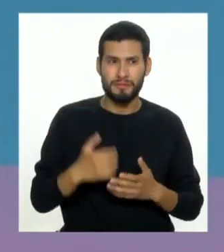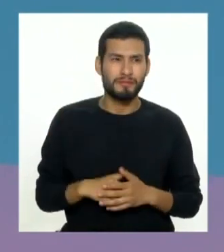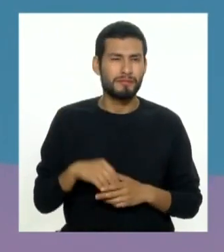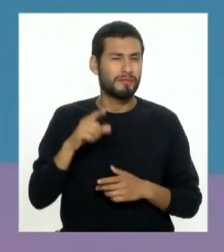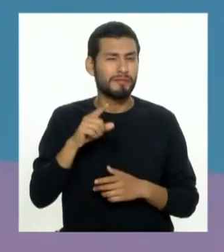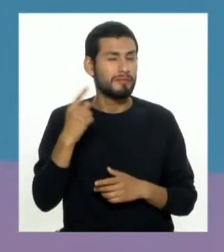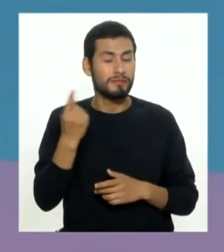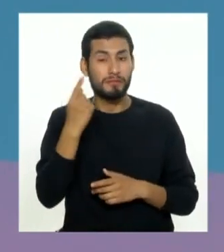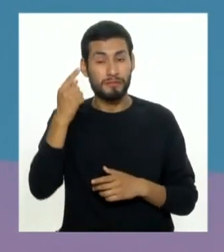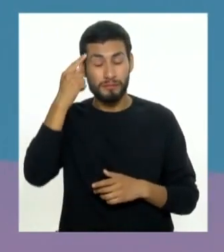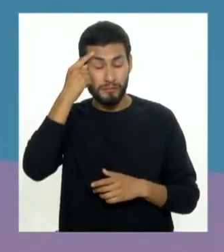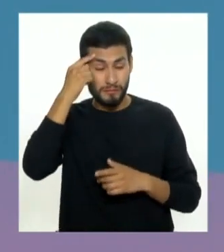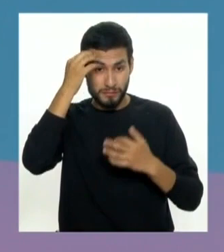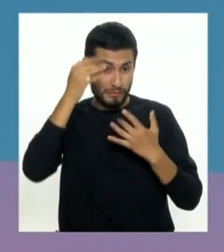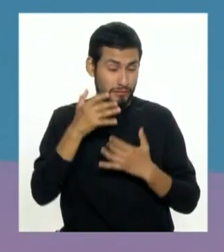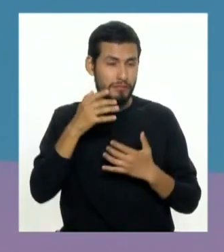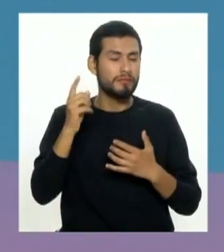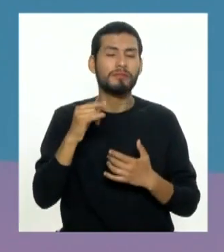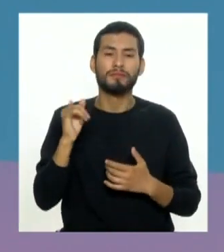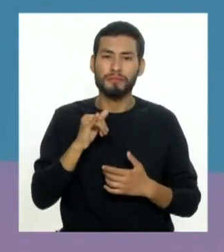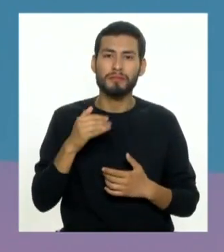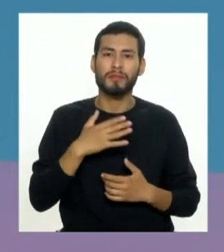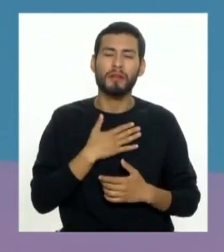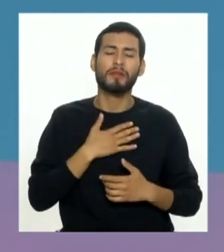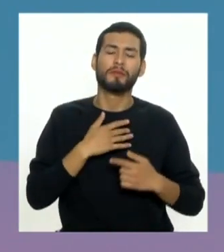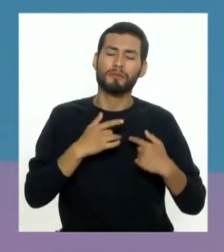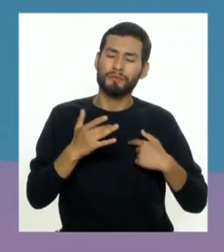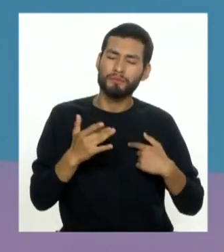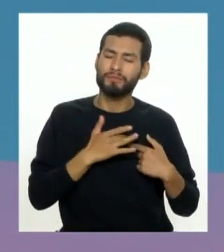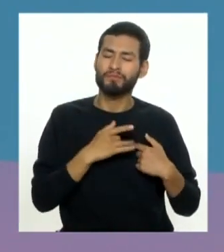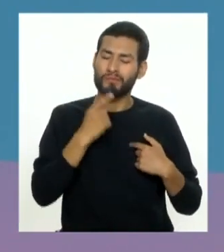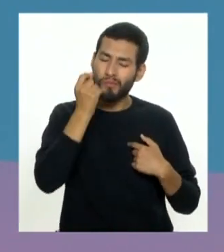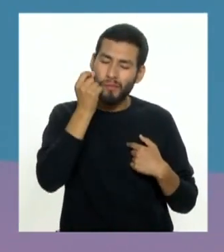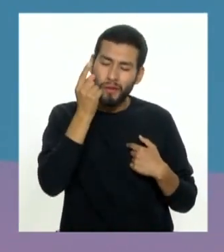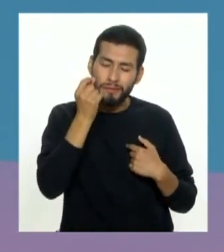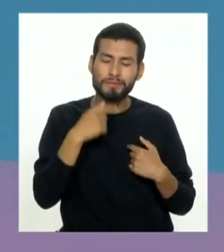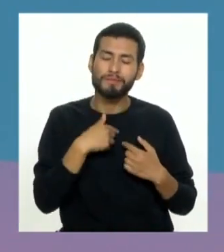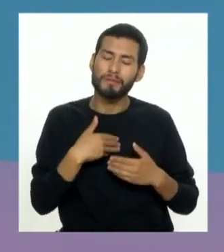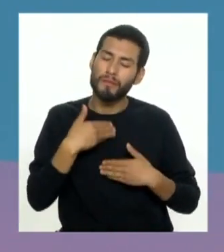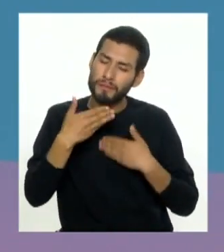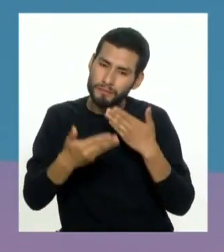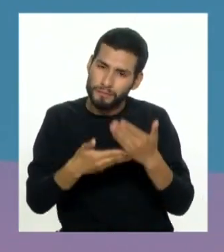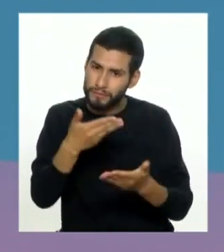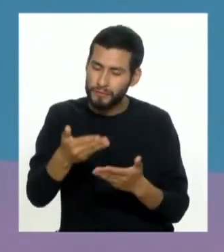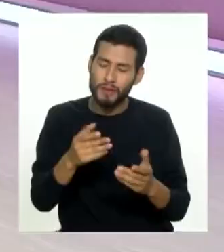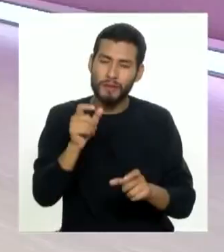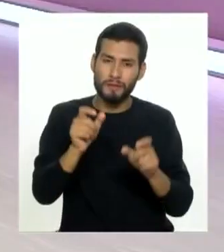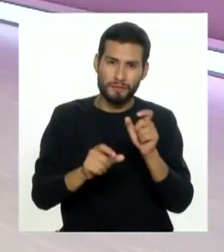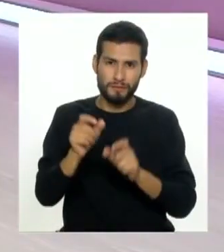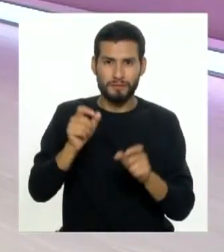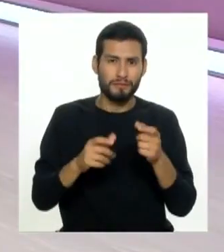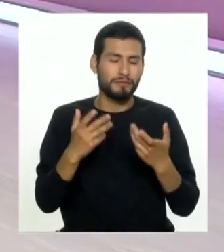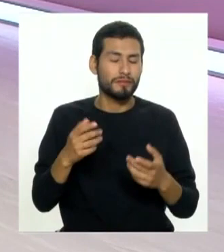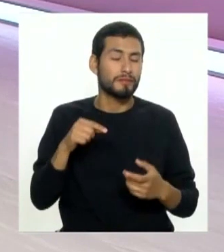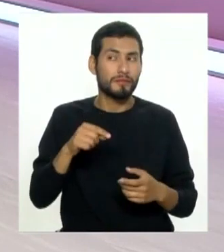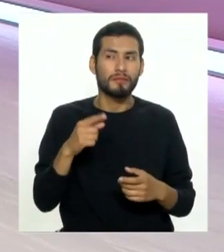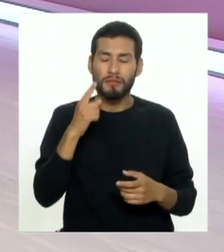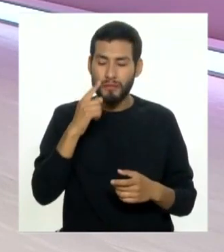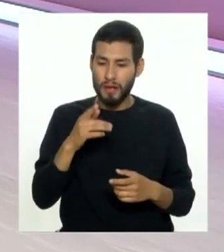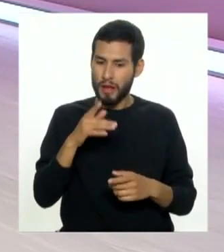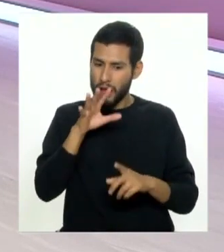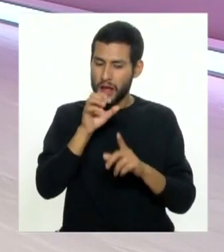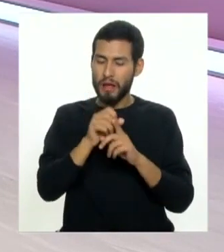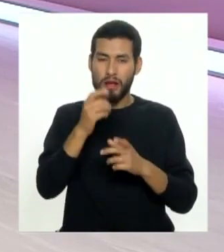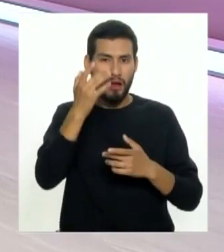pero no solamente con esto, sino también con esto para ser más empáticos con toda la población que tiene algún tipo de